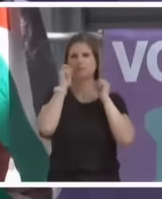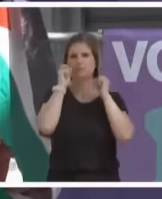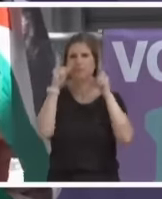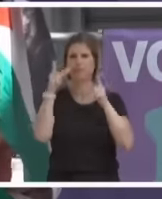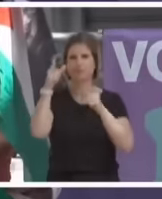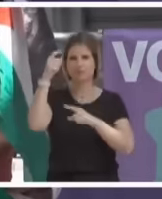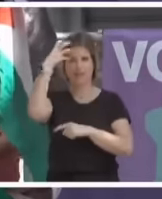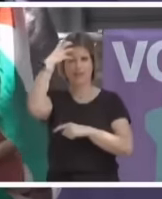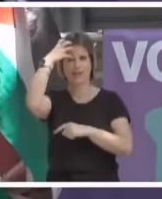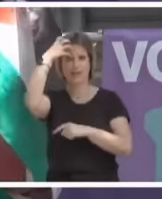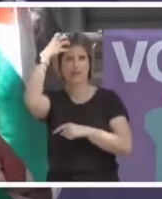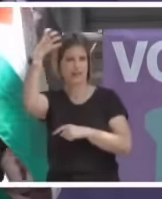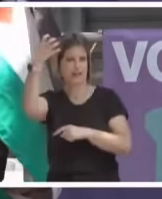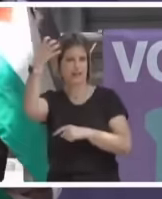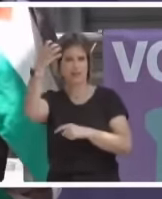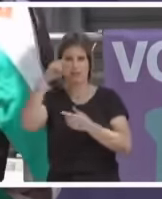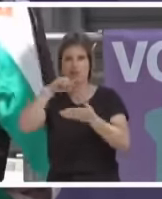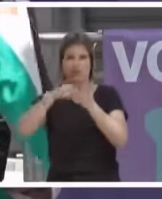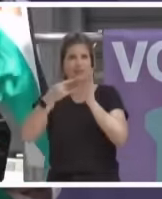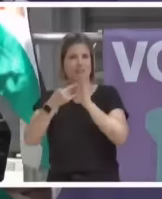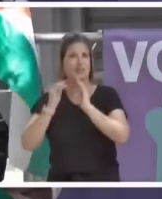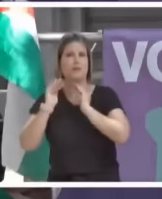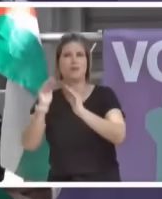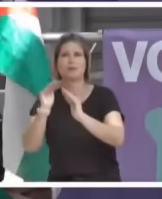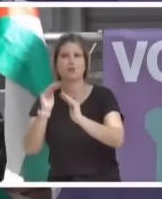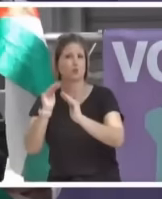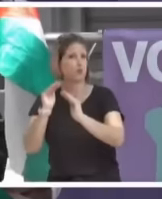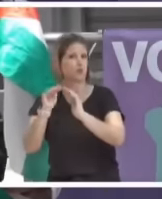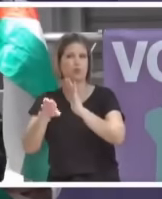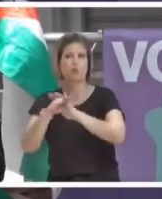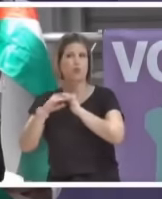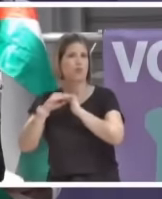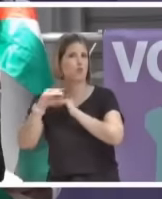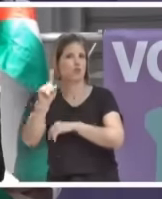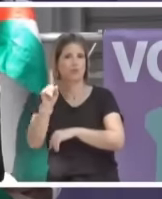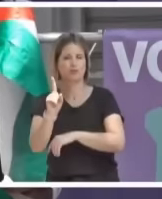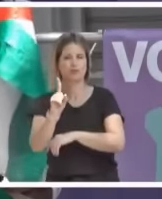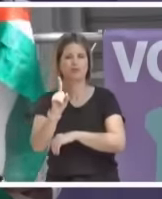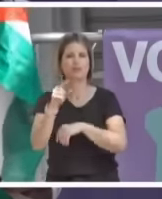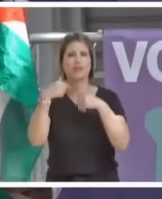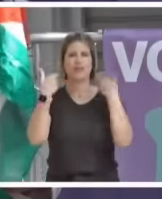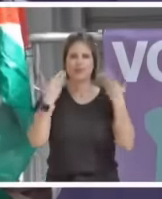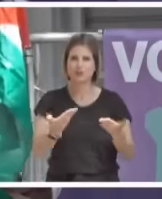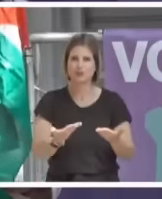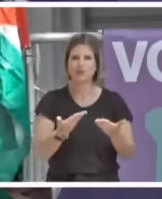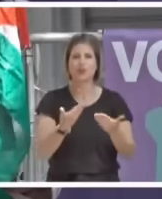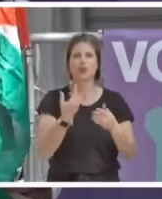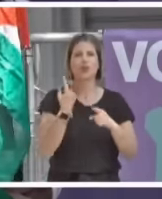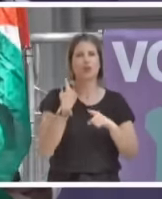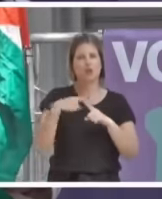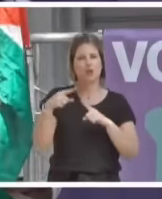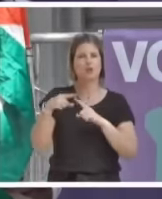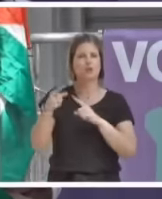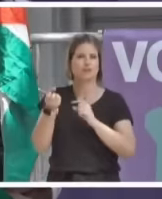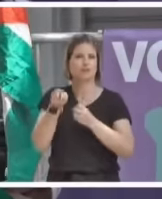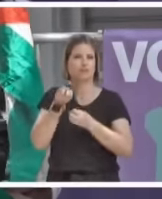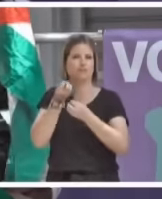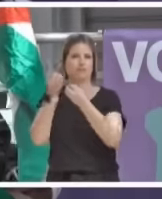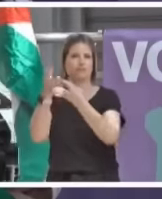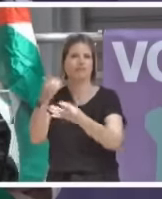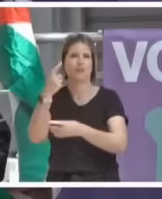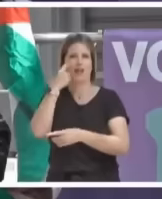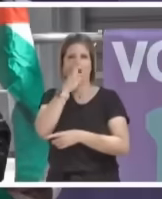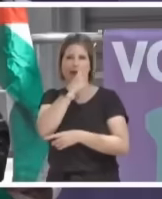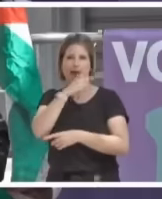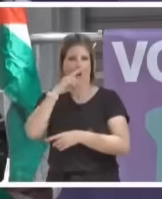rey va desnudo, que su sistema no se sostiene por ningún lado, entonces sacan a relucir al fascismo. El